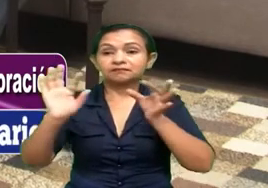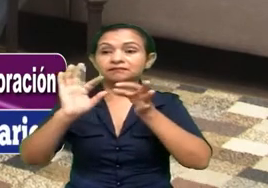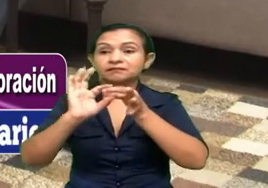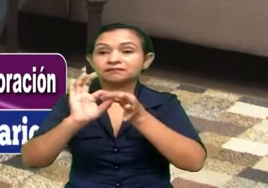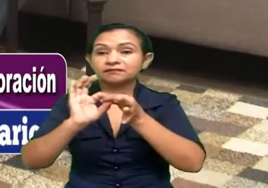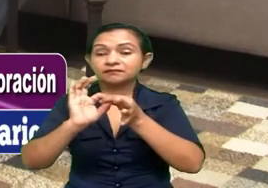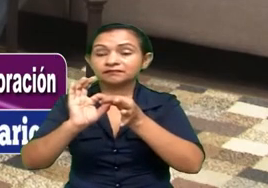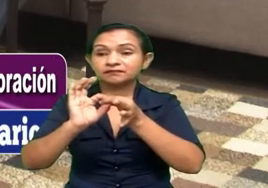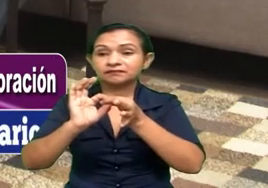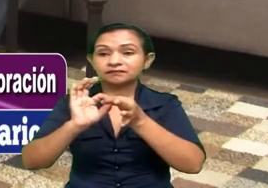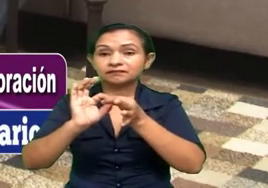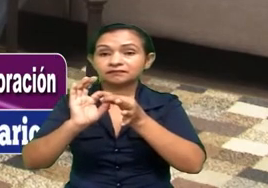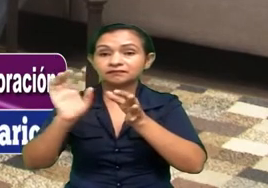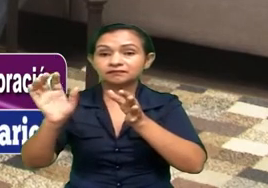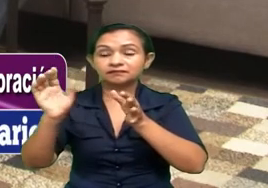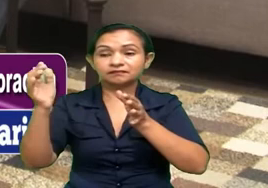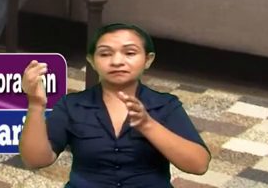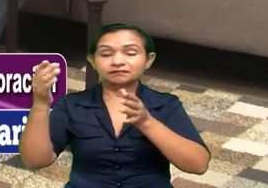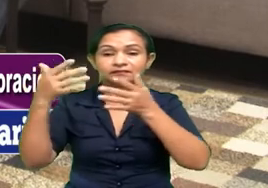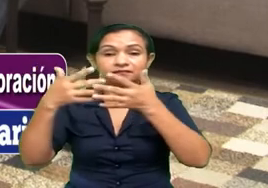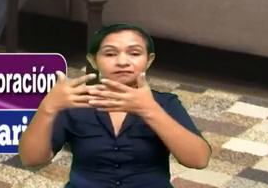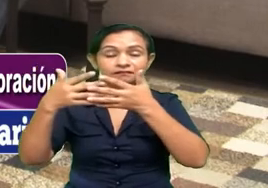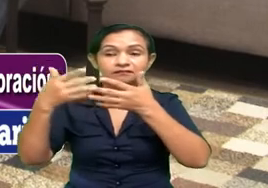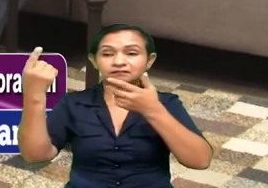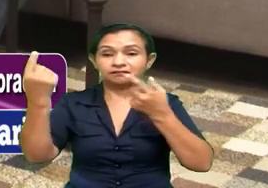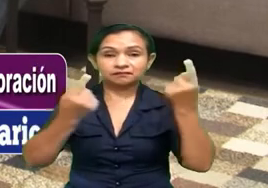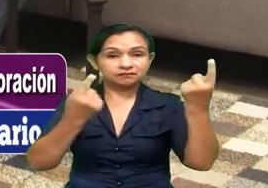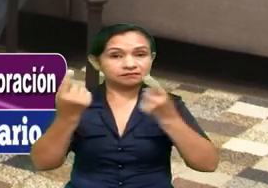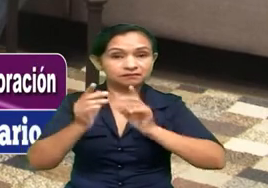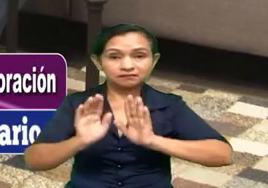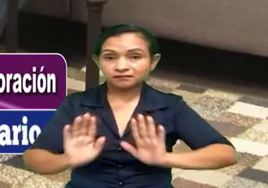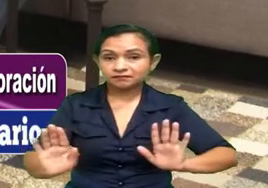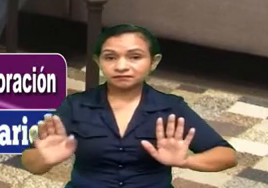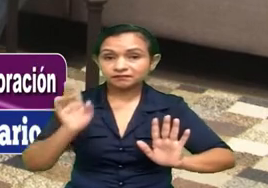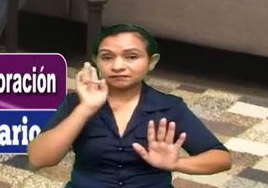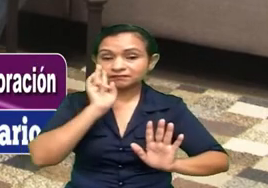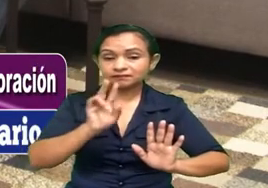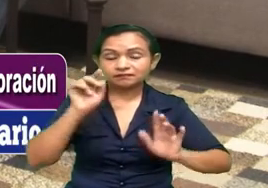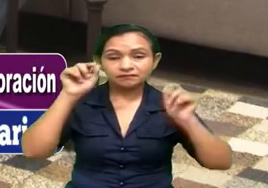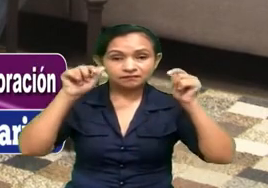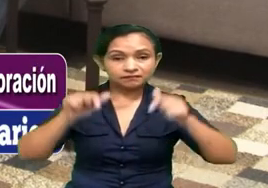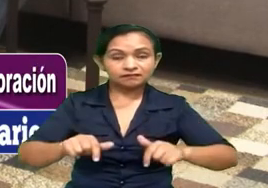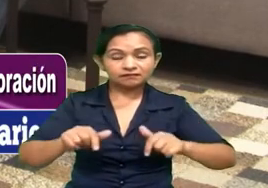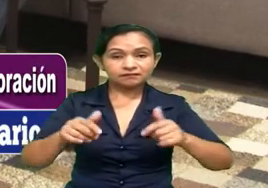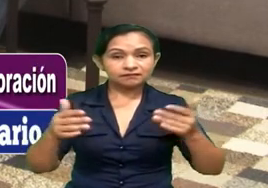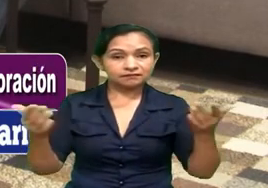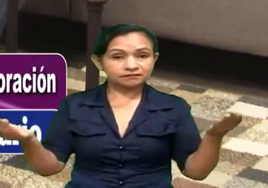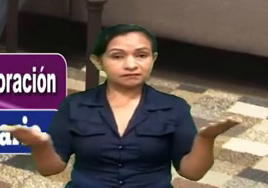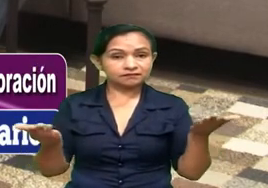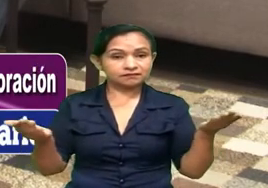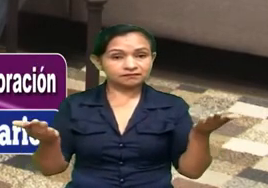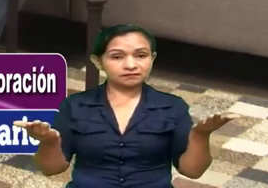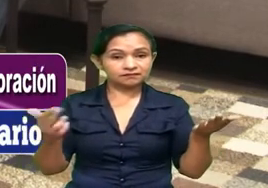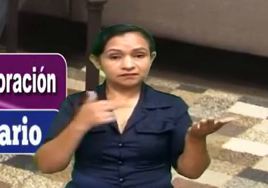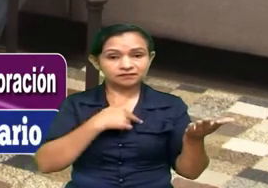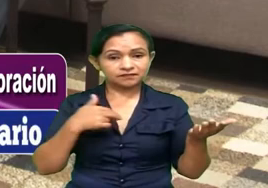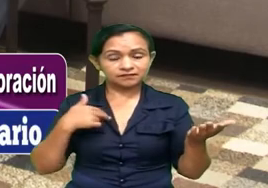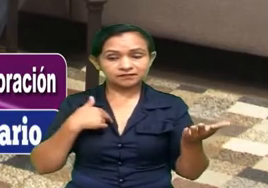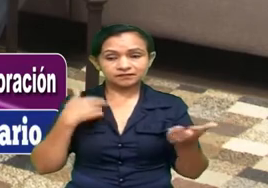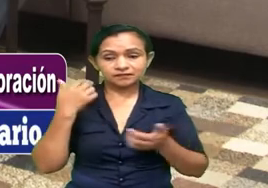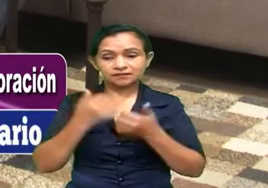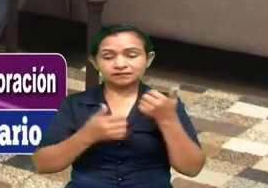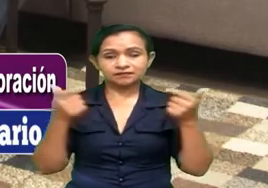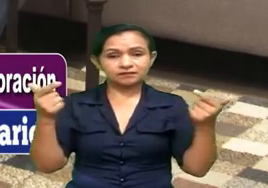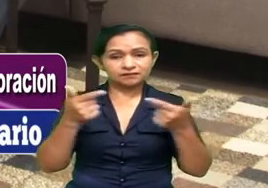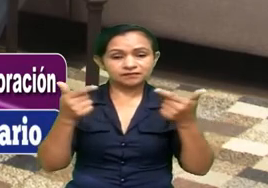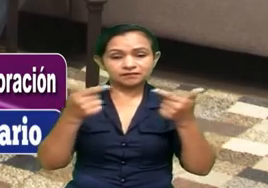de la injerencia norteamericana. Si vos ves ahorita, actualmente, se han cometido crímenes de